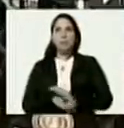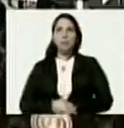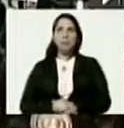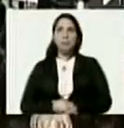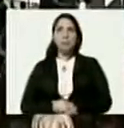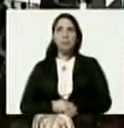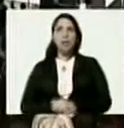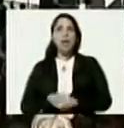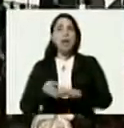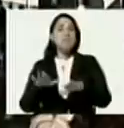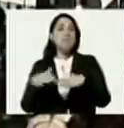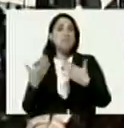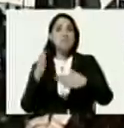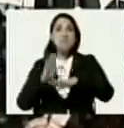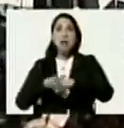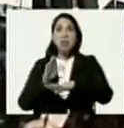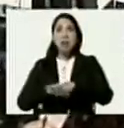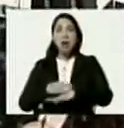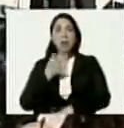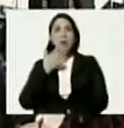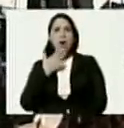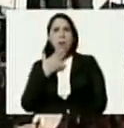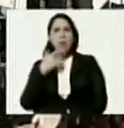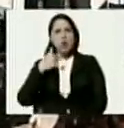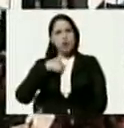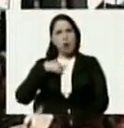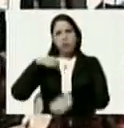¿Qué hubiera pasado si yo me hubiera rajado?